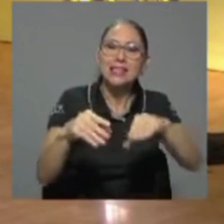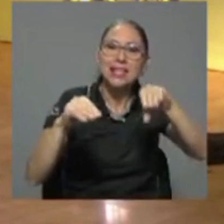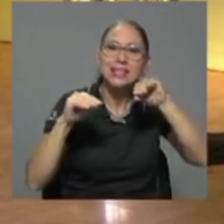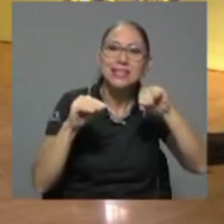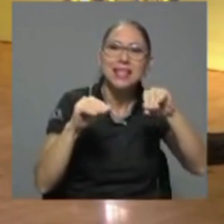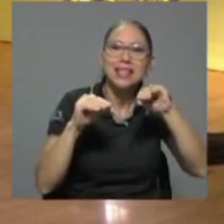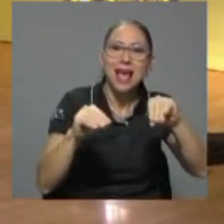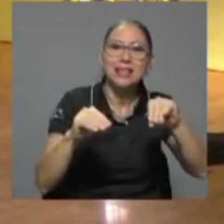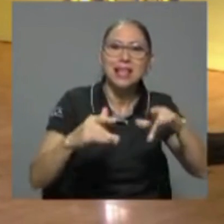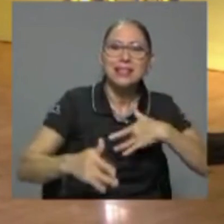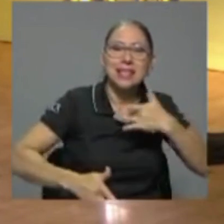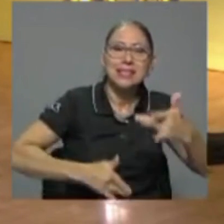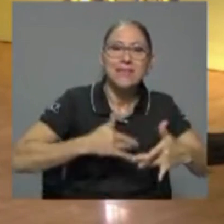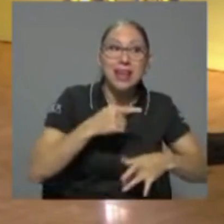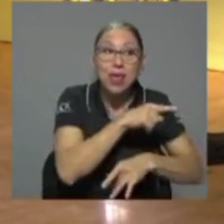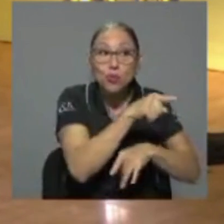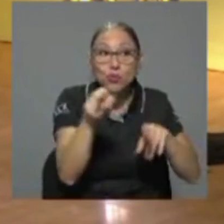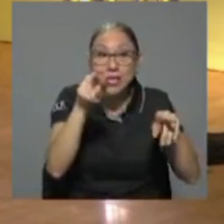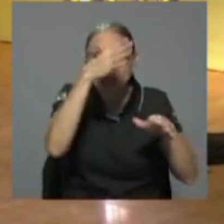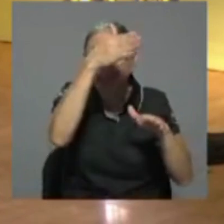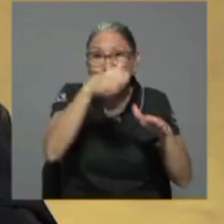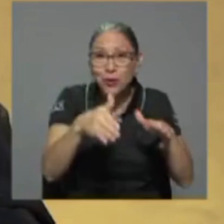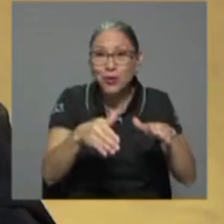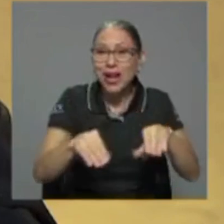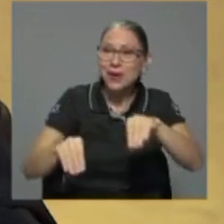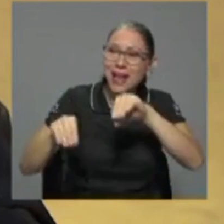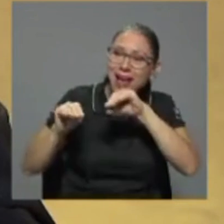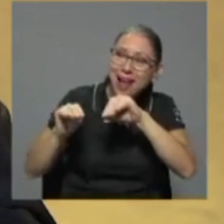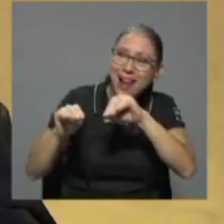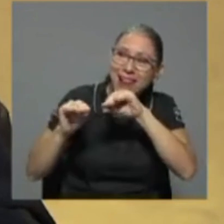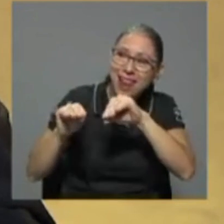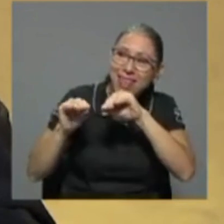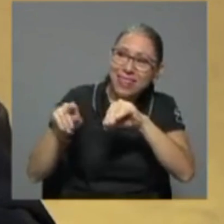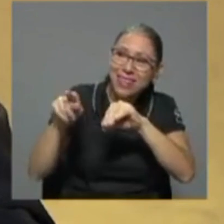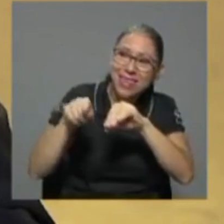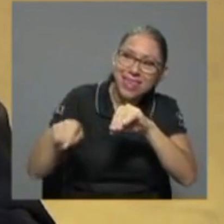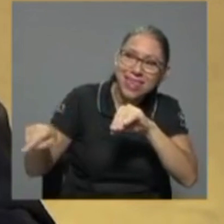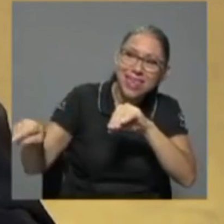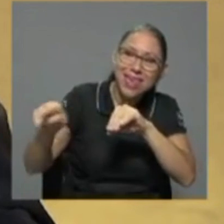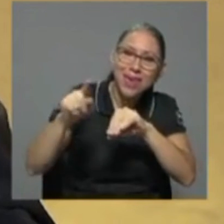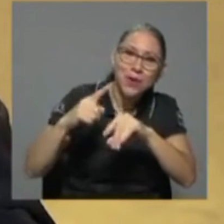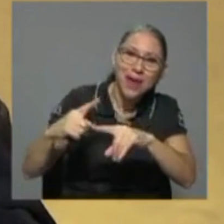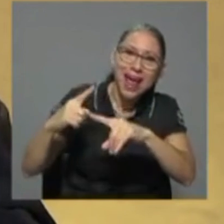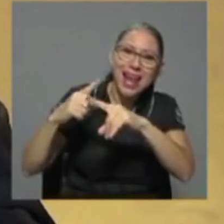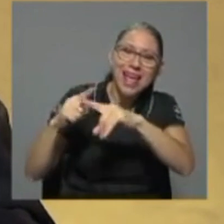que ustedes en la Contraloría le dieron a la para entonces